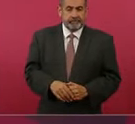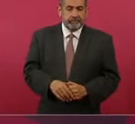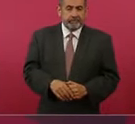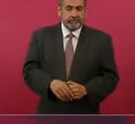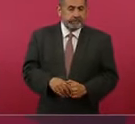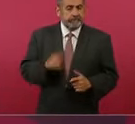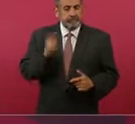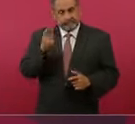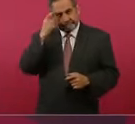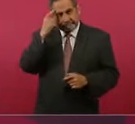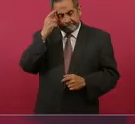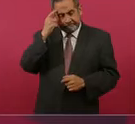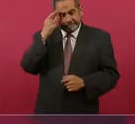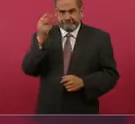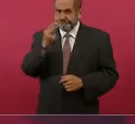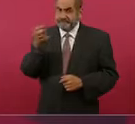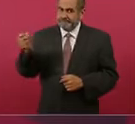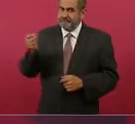Entonces, por eso